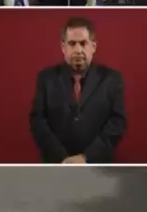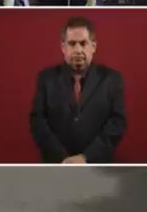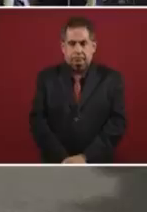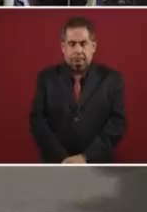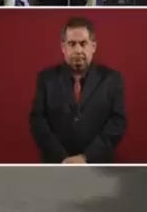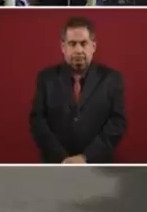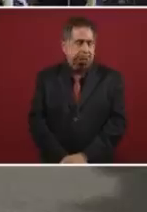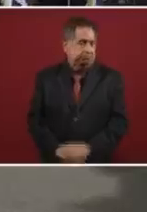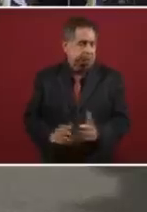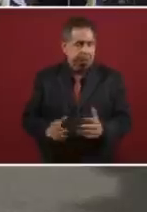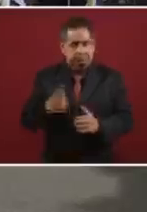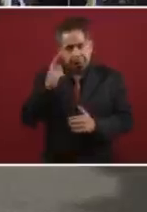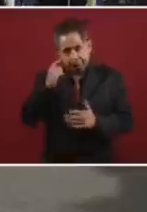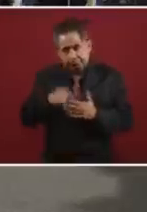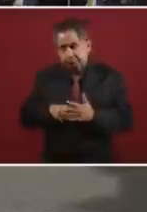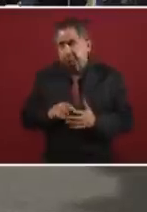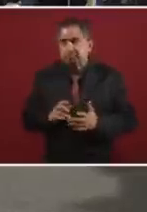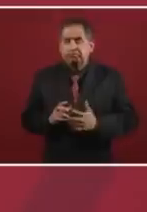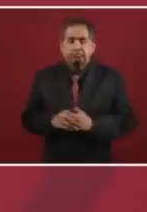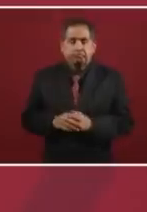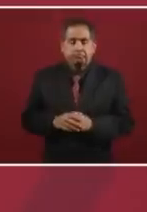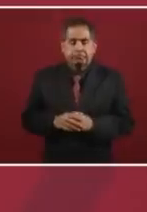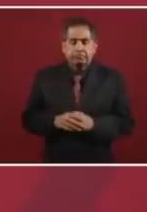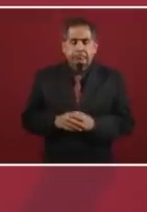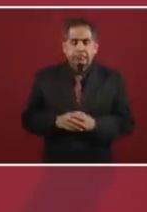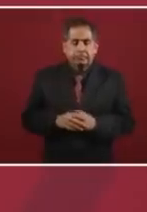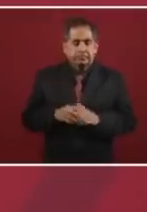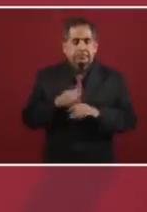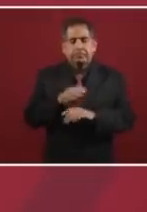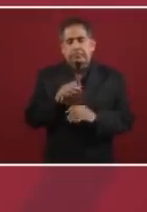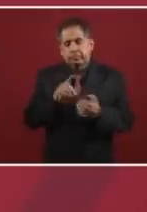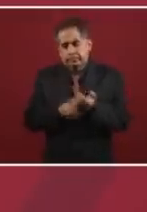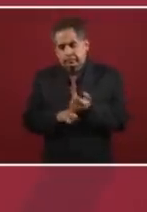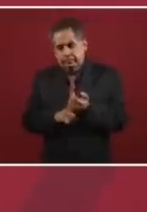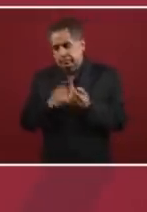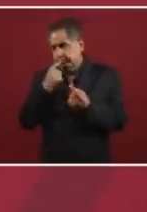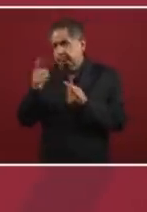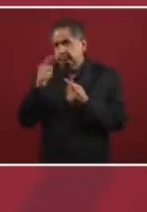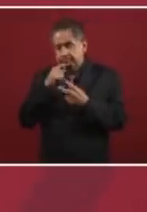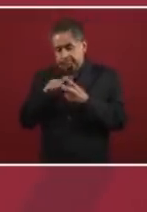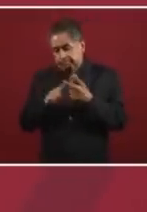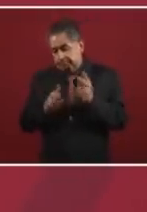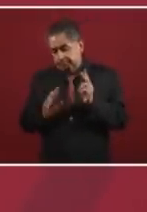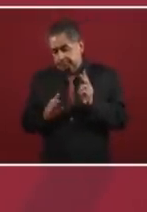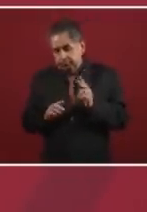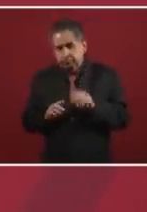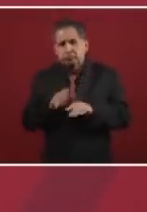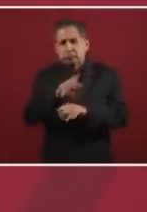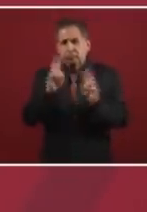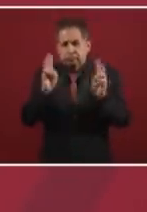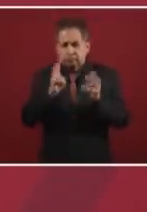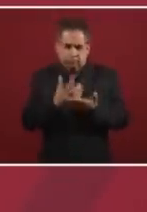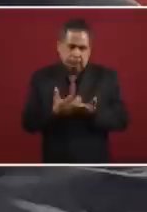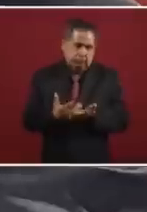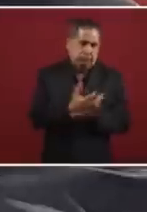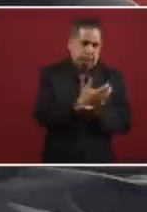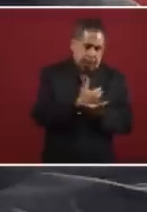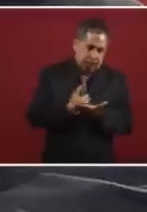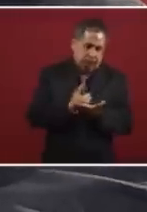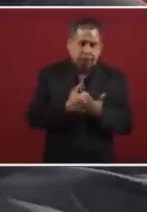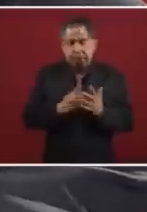pues yo creo que relacionados con ingresos con